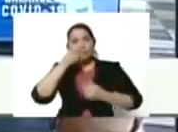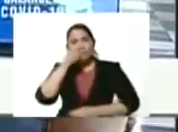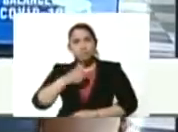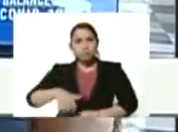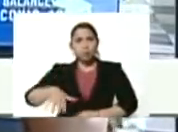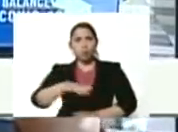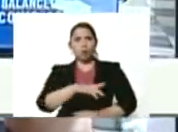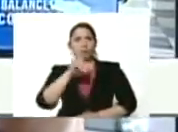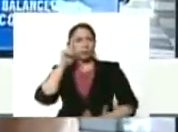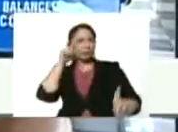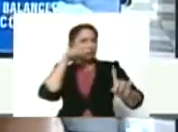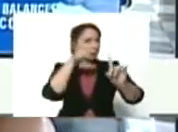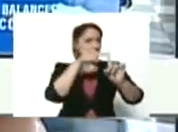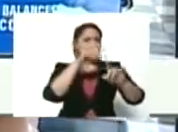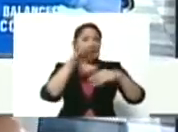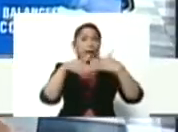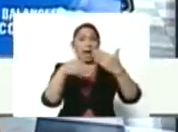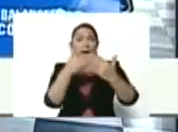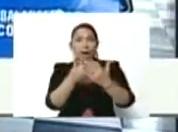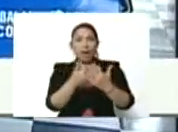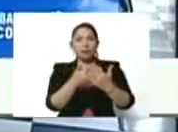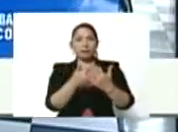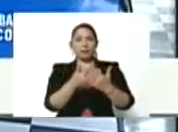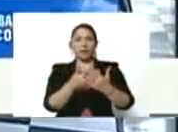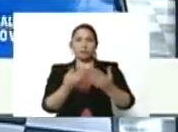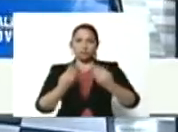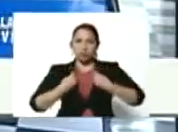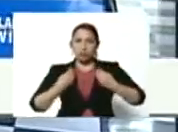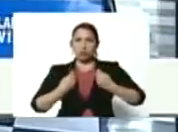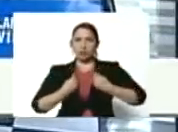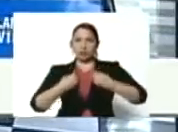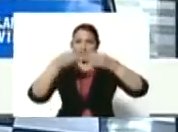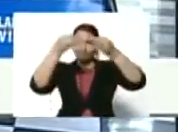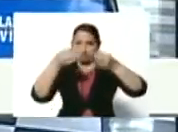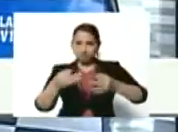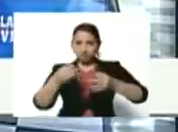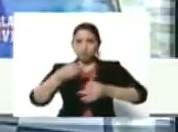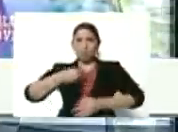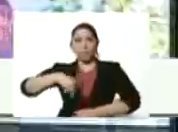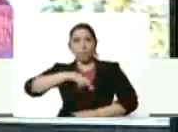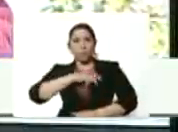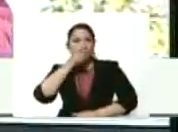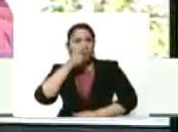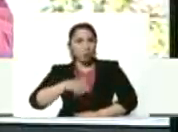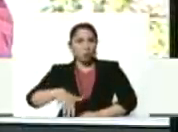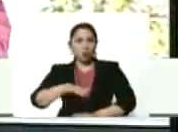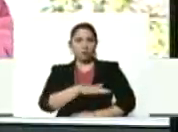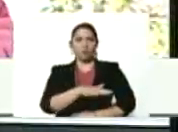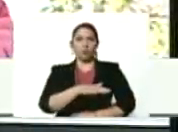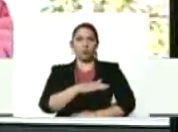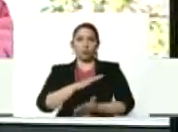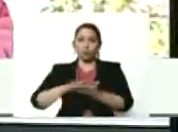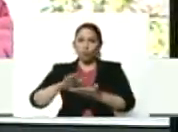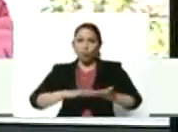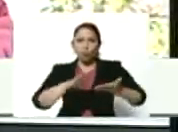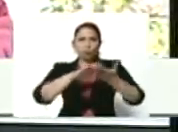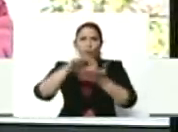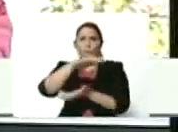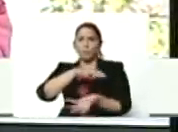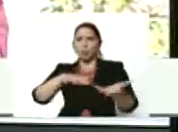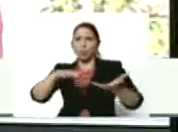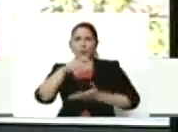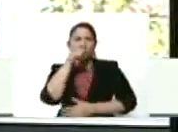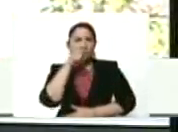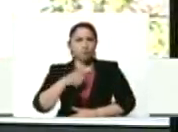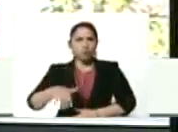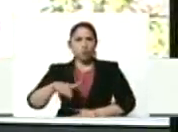y apuntar hacia allá, apuntar hacia la vida real de nuestros pueblos, la solución de sus problemas.